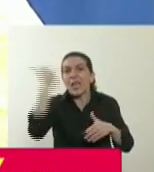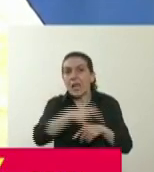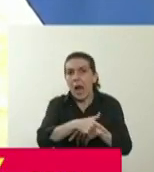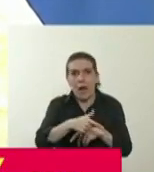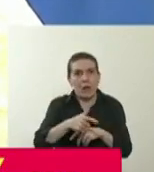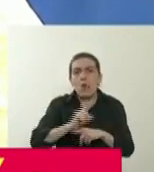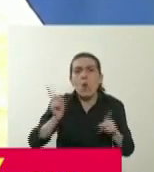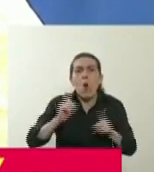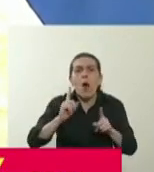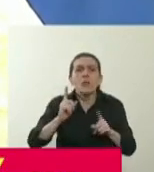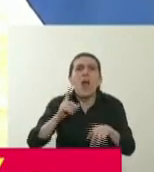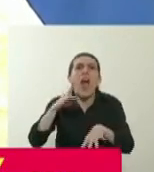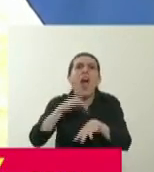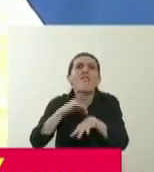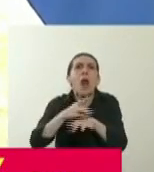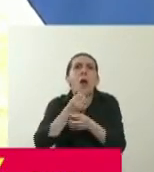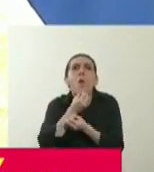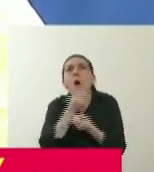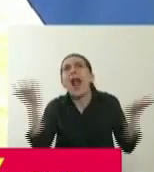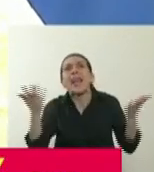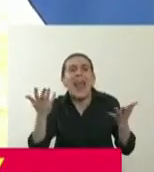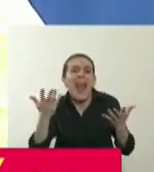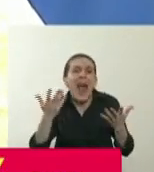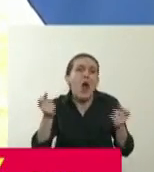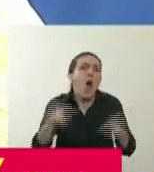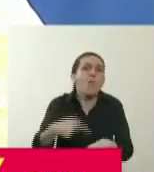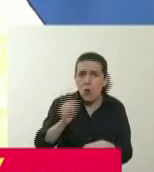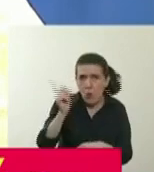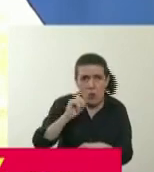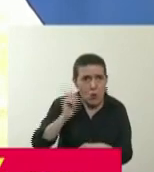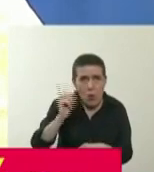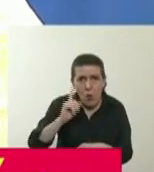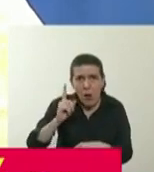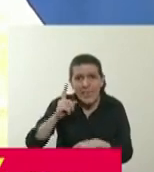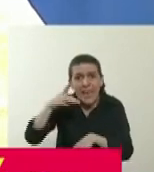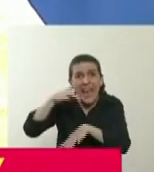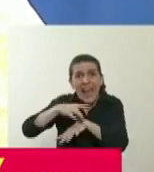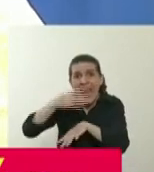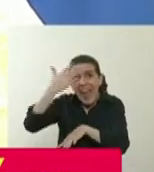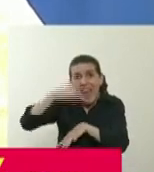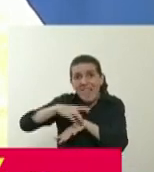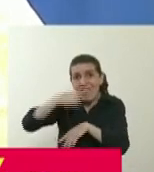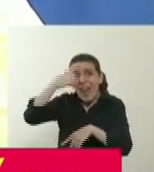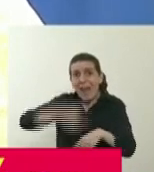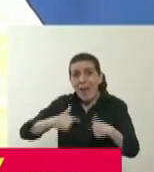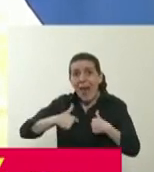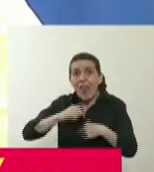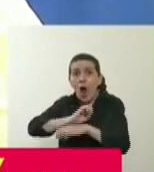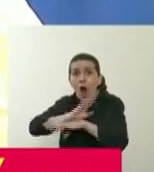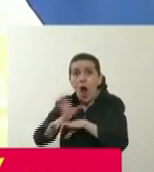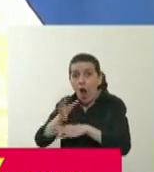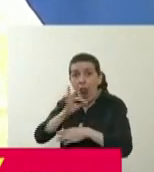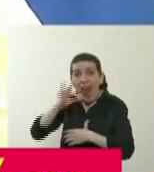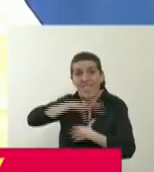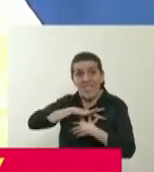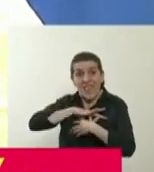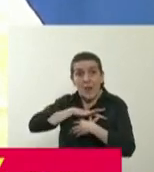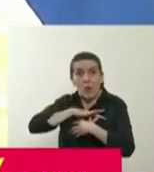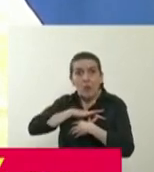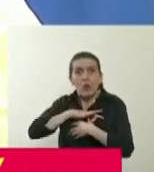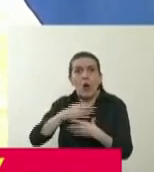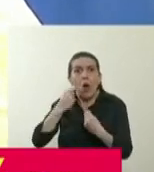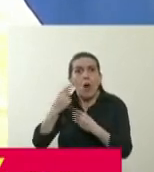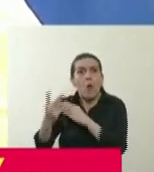una enfermedad que no conocemos cómo prevenirla y no sabemos